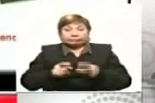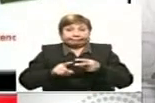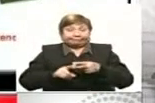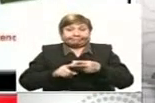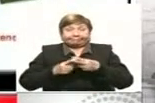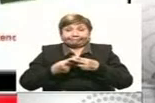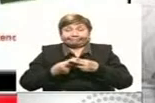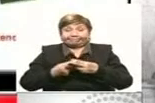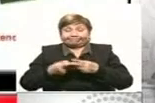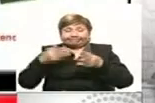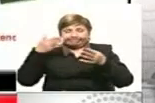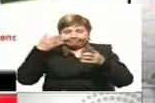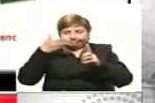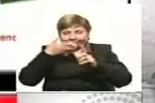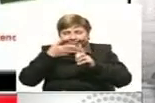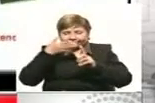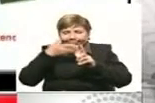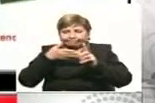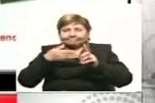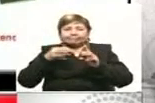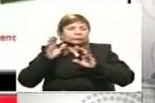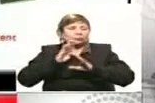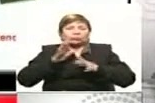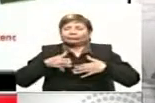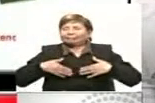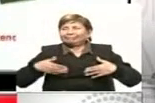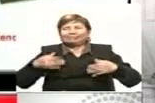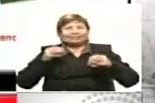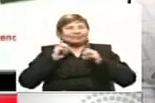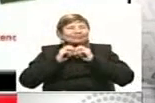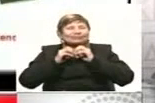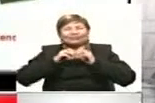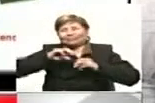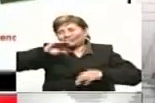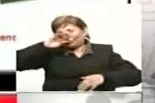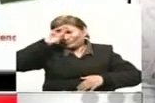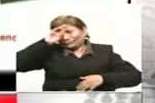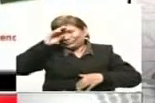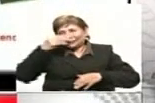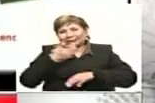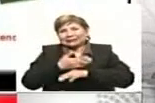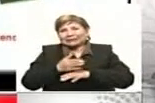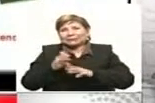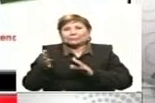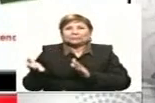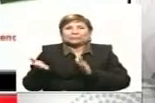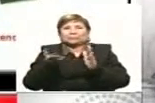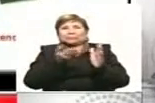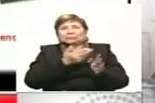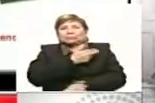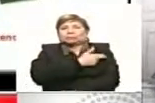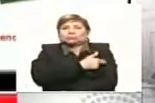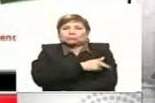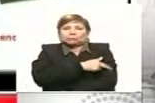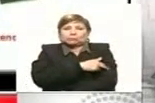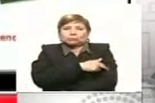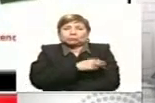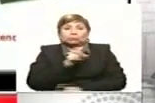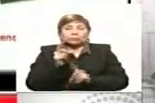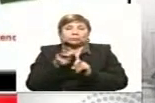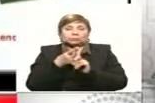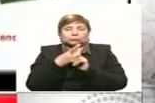se interviene sobre el paciente ya es irreparable el daño de la enfermedad y debe ir a un hospital donde